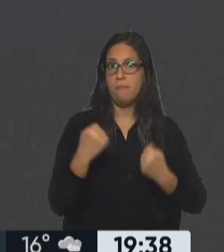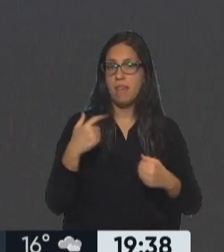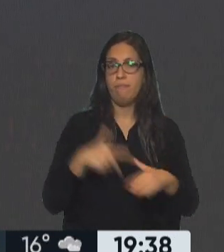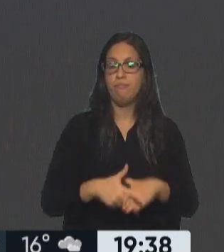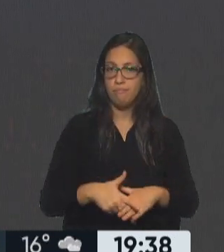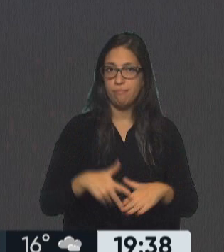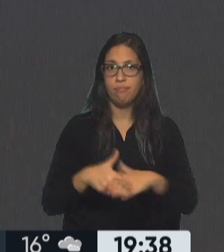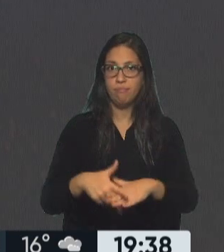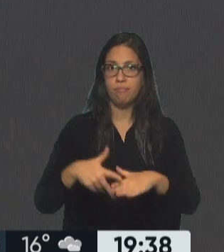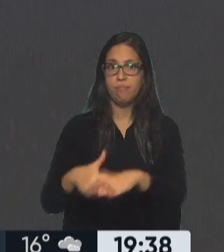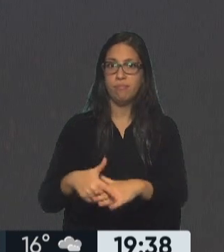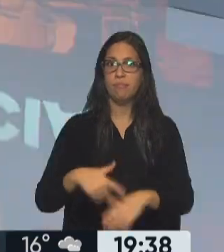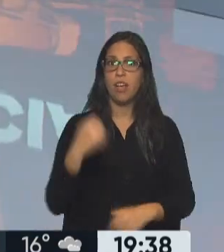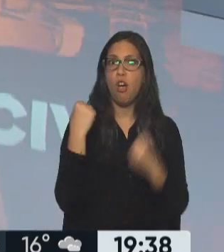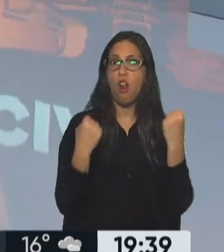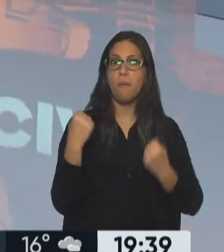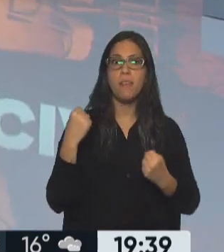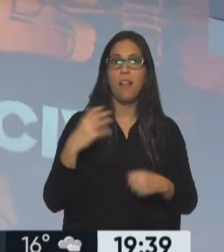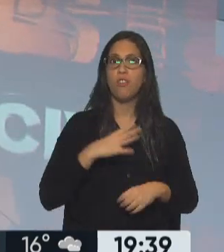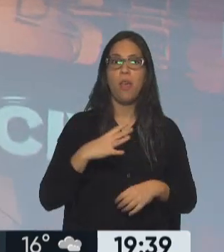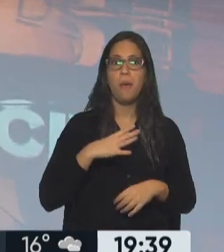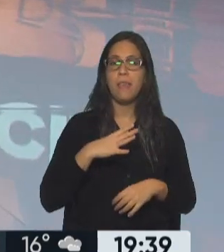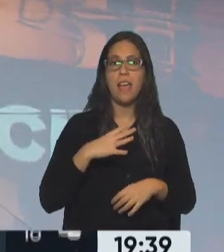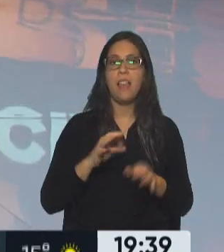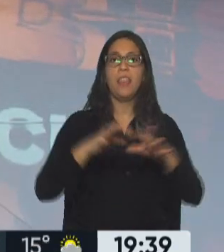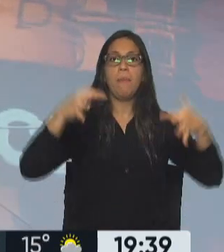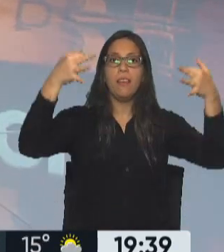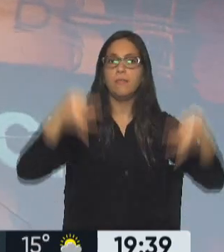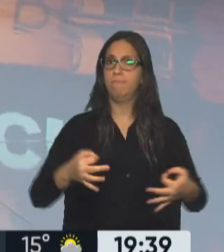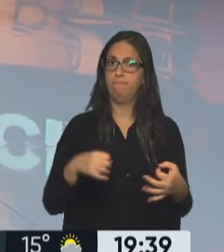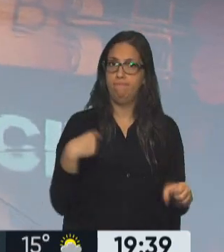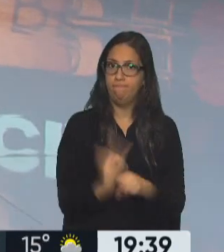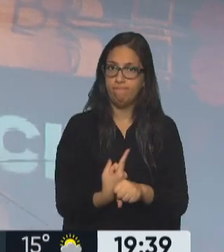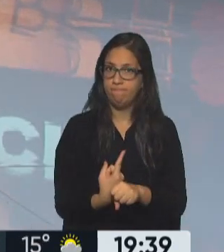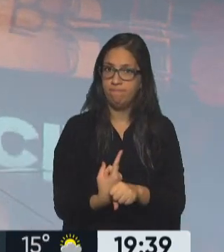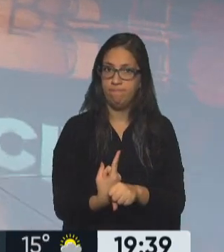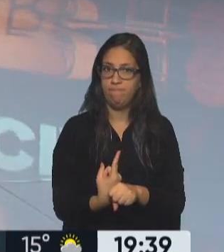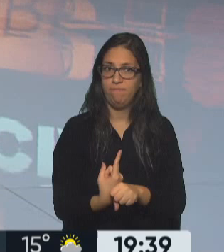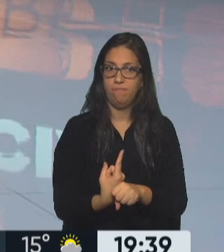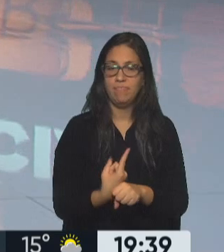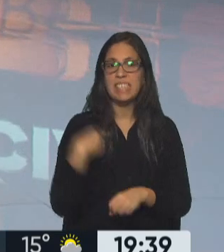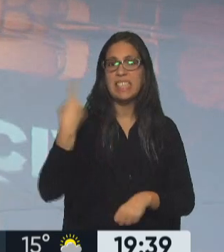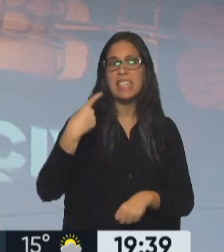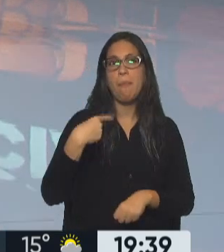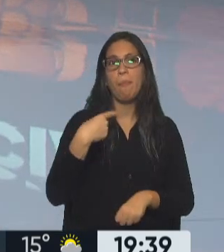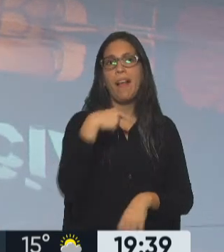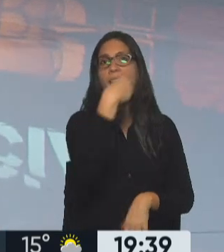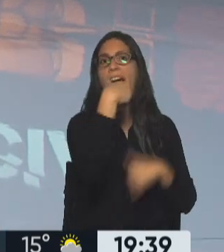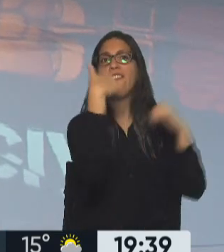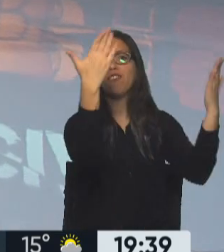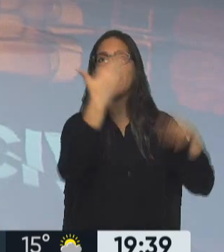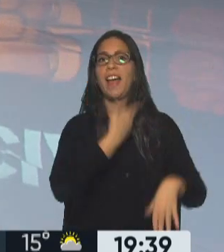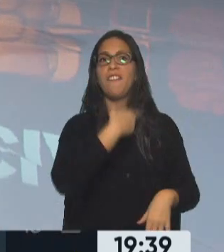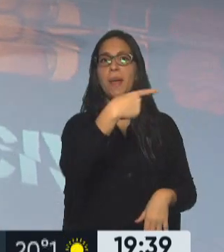una economía que todavía no logra desarrollar su independencia, ¿no? Lo veíamos ahí siempre con la tutela externa del